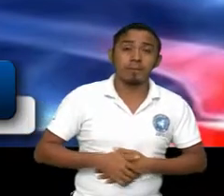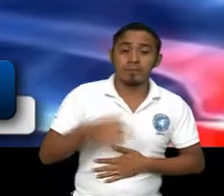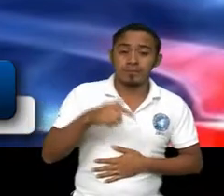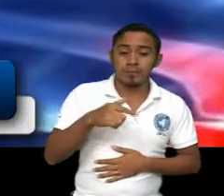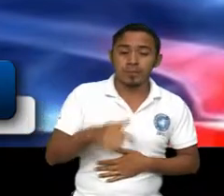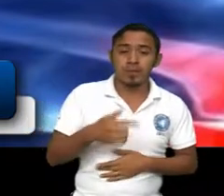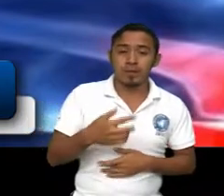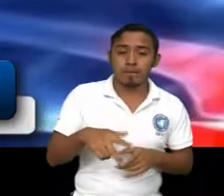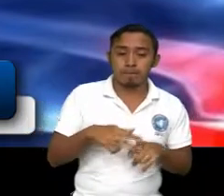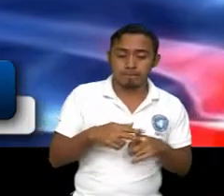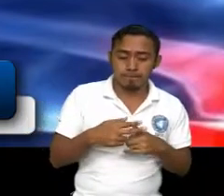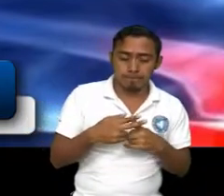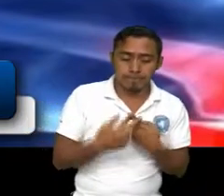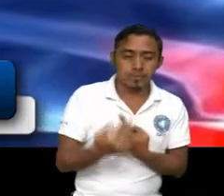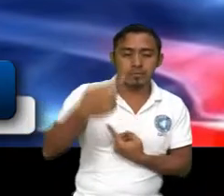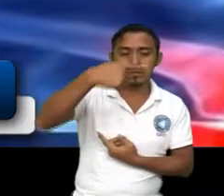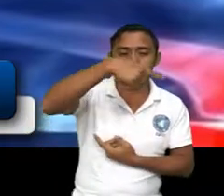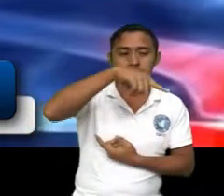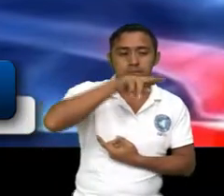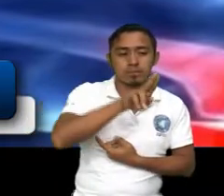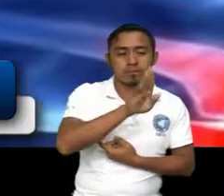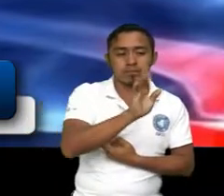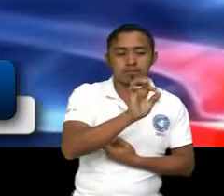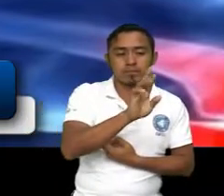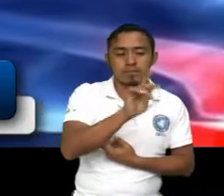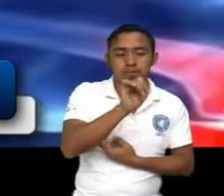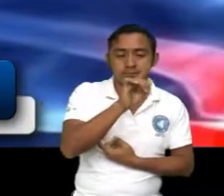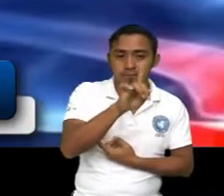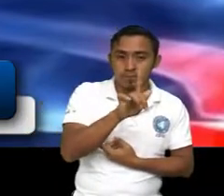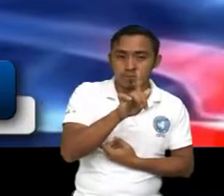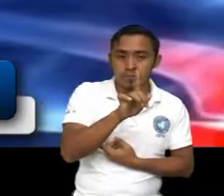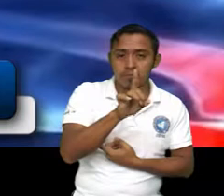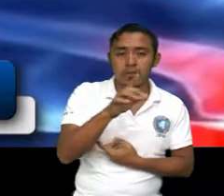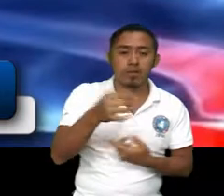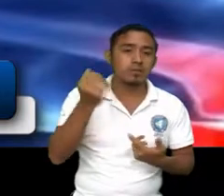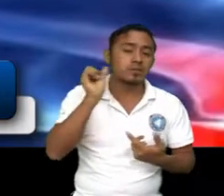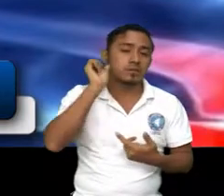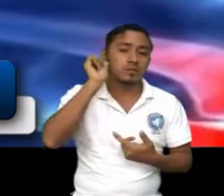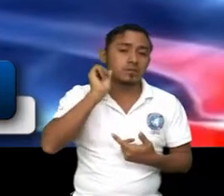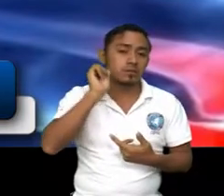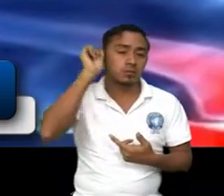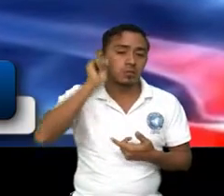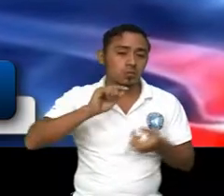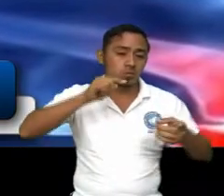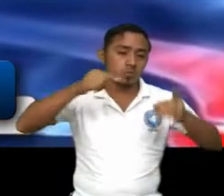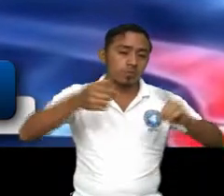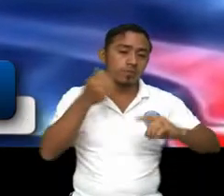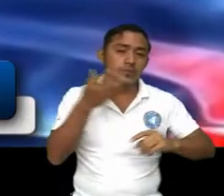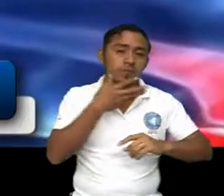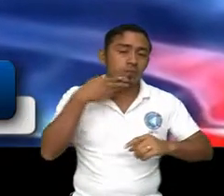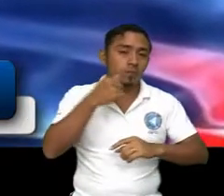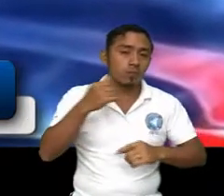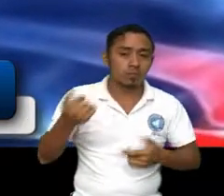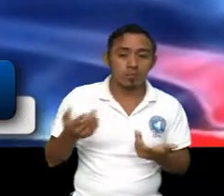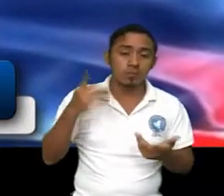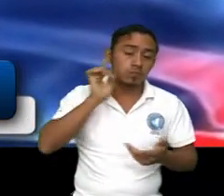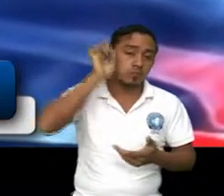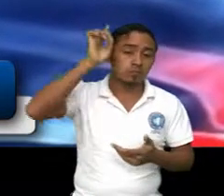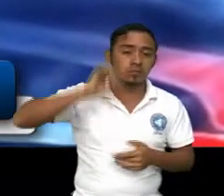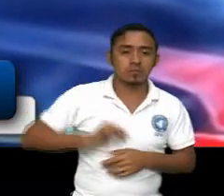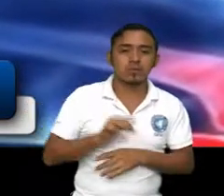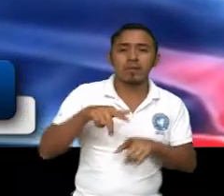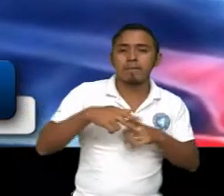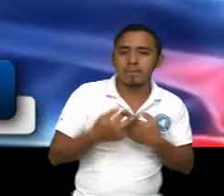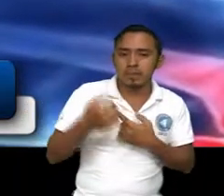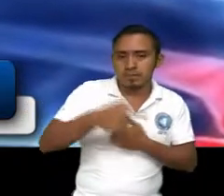es el punto clave en donde se van desarrollando más nuestros huesos donde se van fortificando o en la